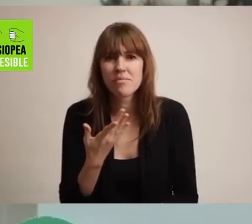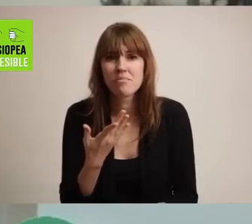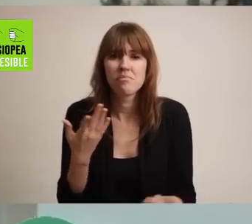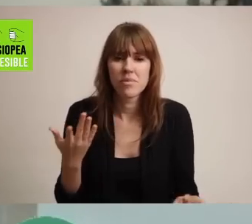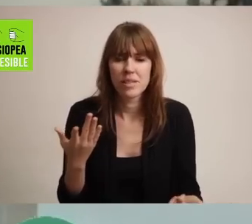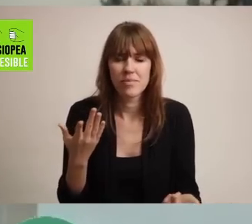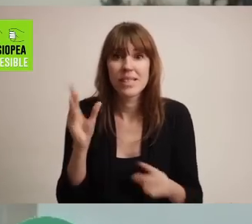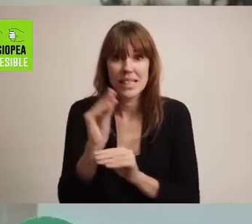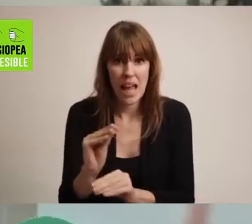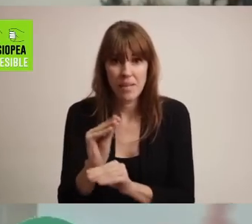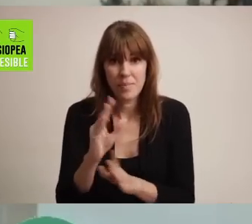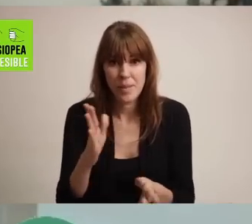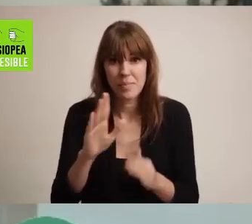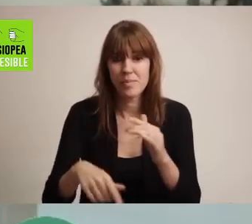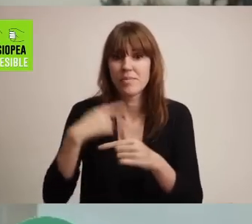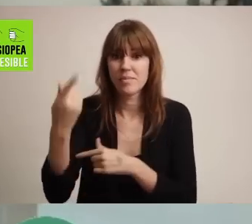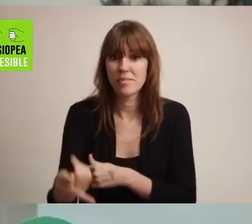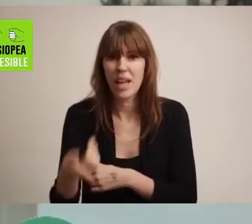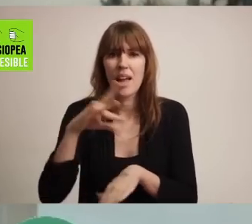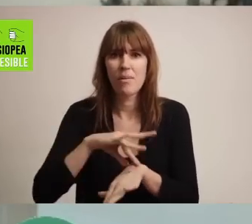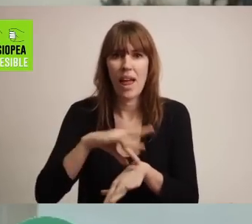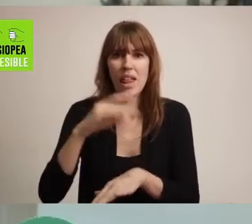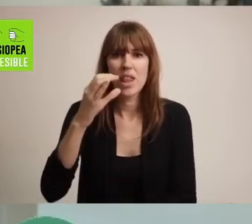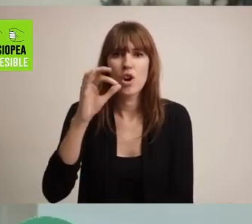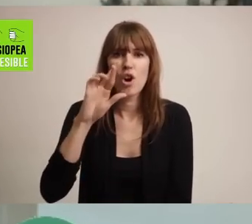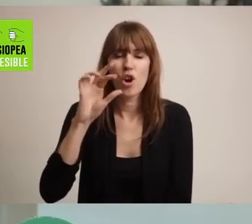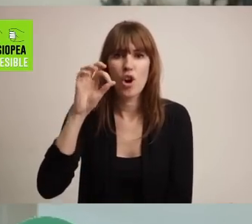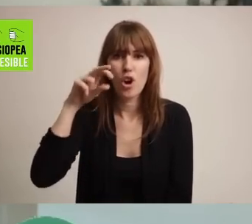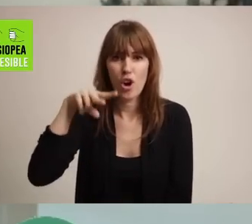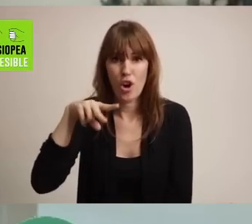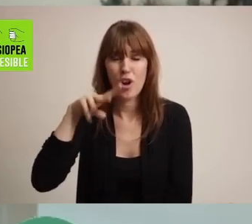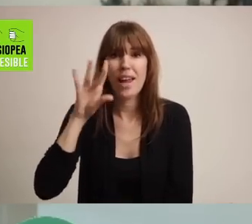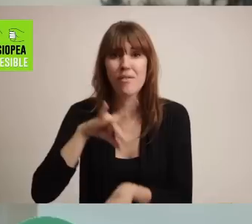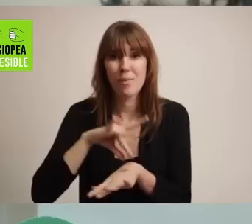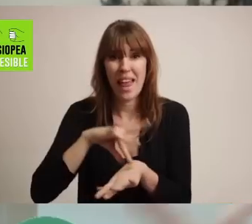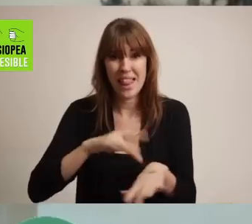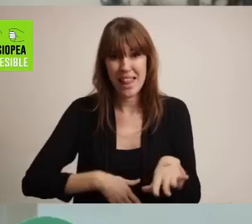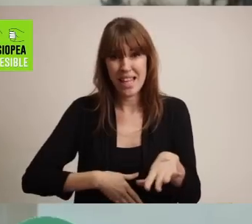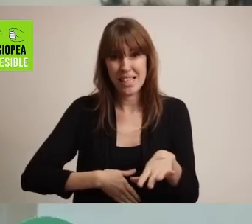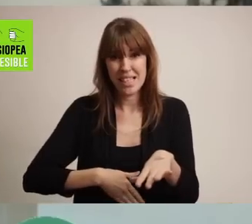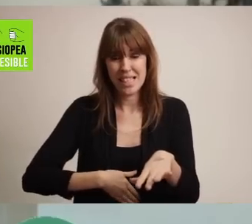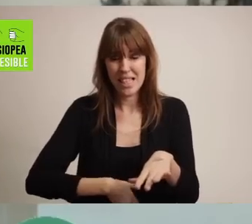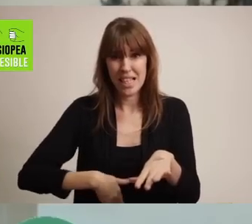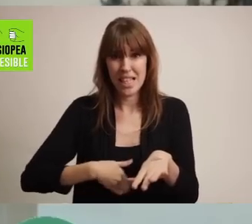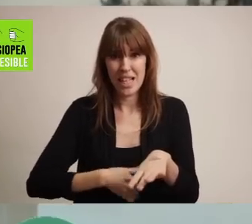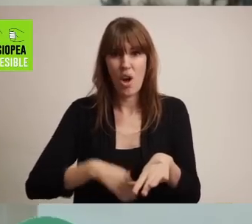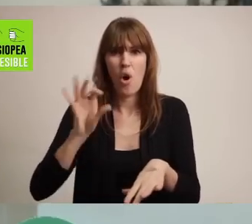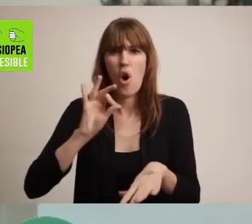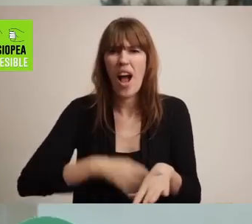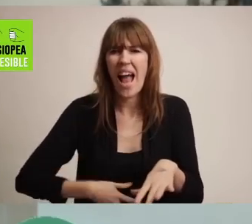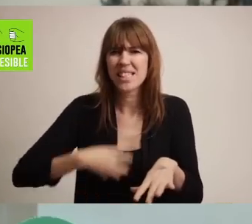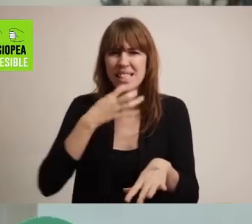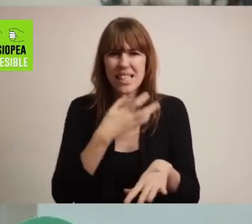sale pues un Crohn, que es un problema en el colon igualmente, perdón, en el intestino igualmente, o una gastritis, o